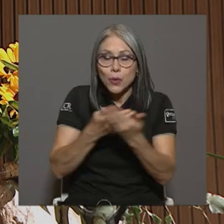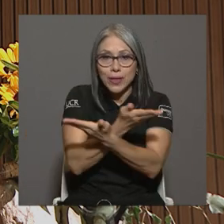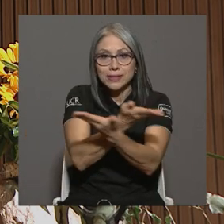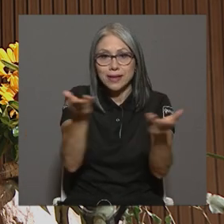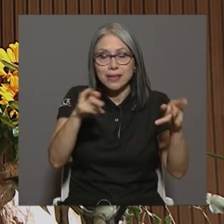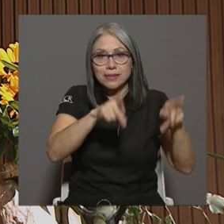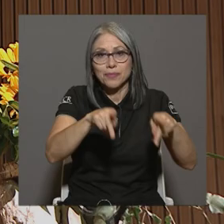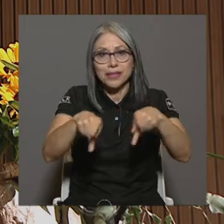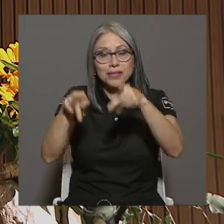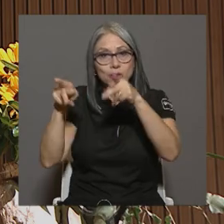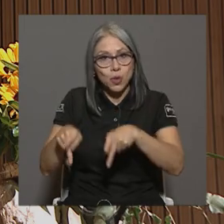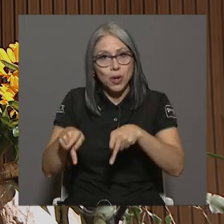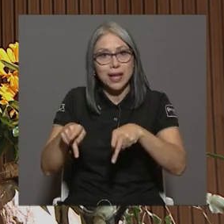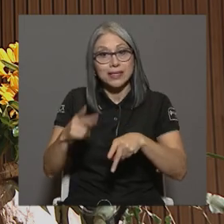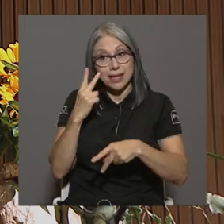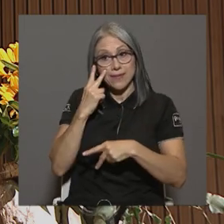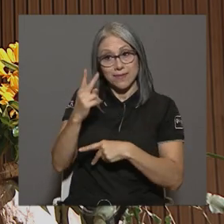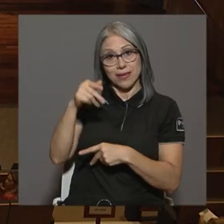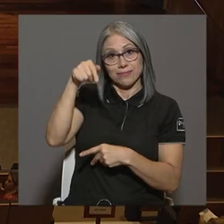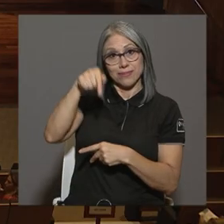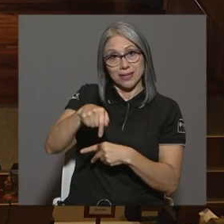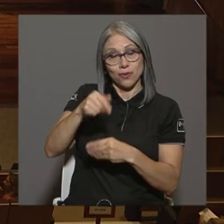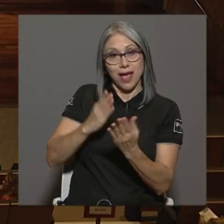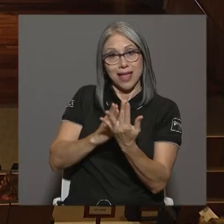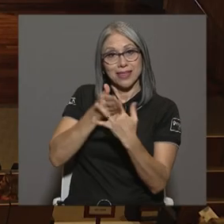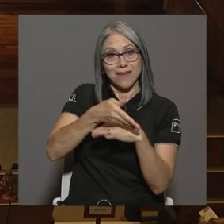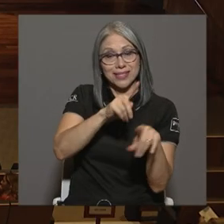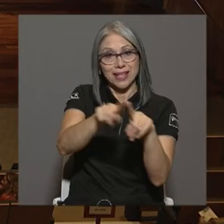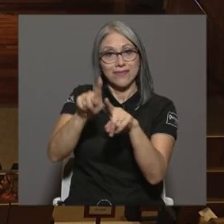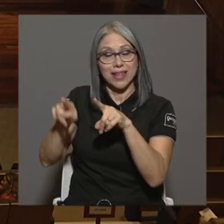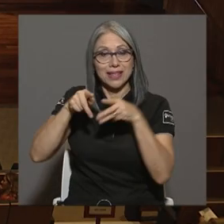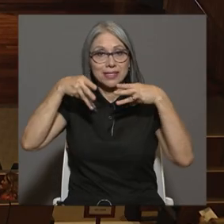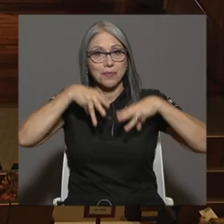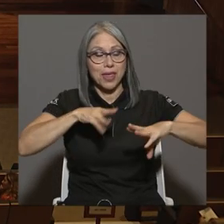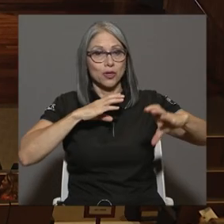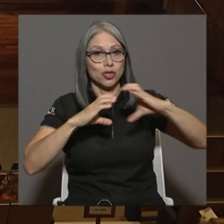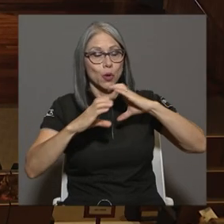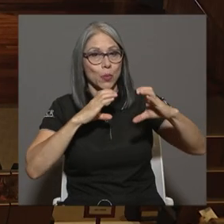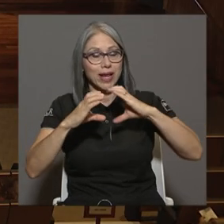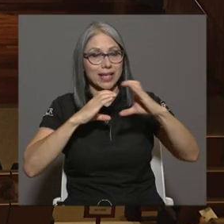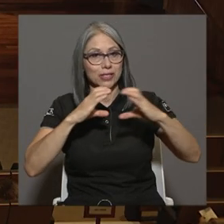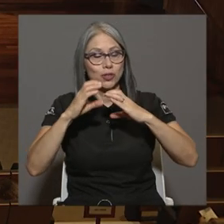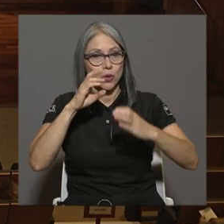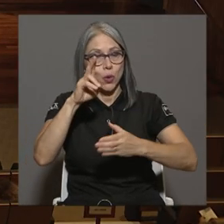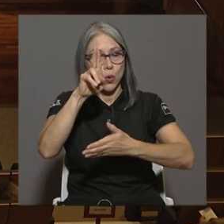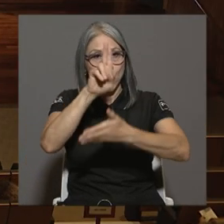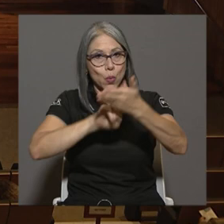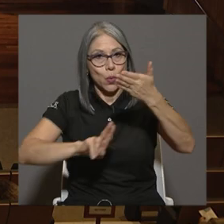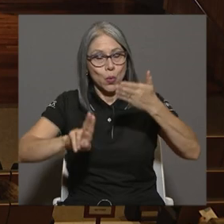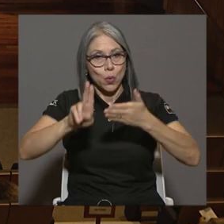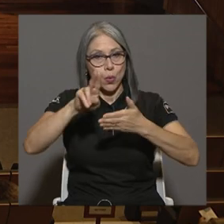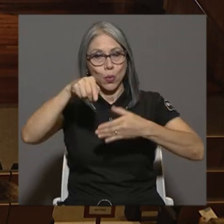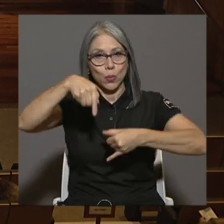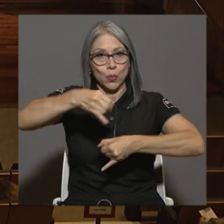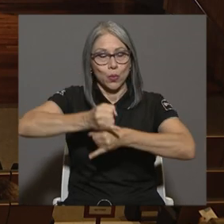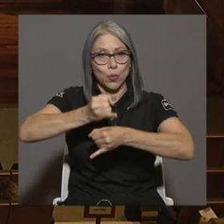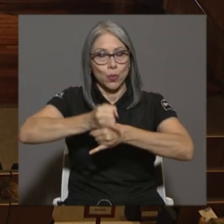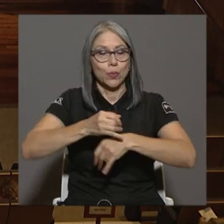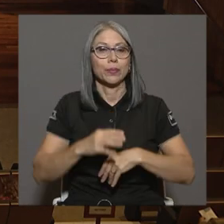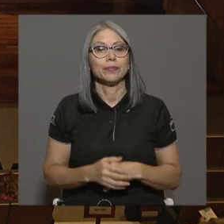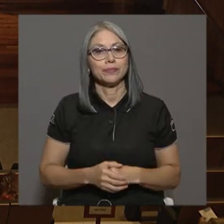personas que nos siguen a través de los diferentes medios de comunicación de la institución.